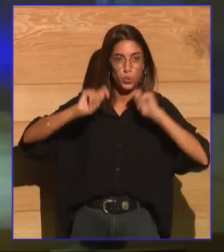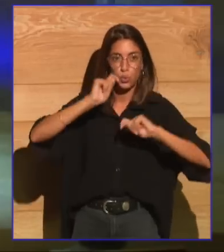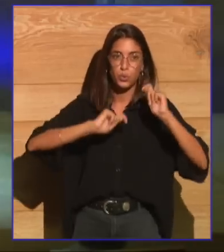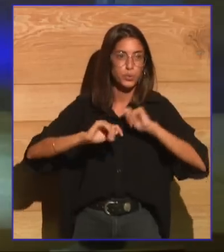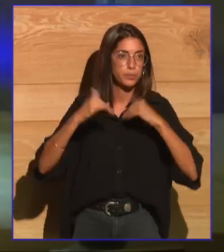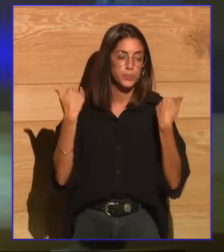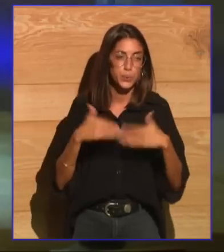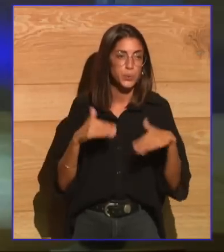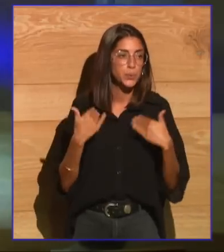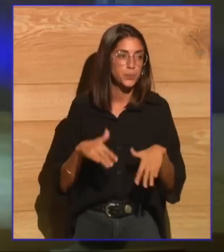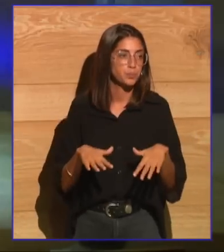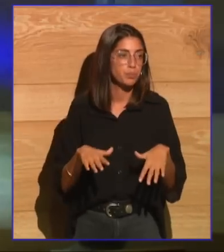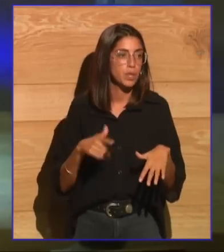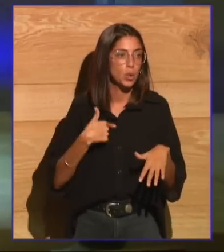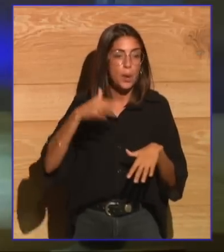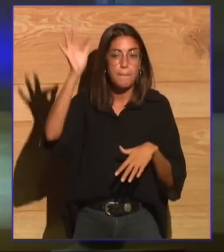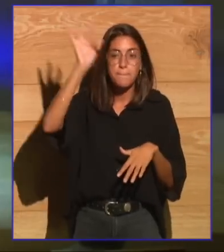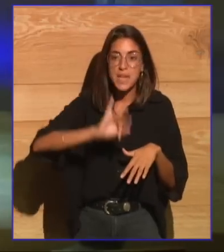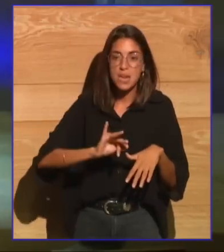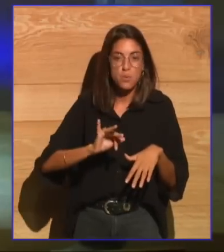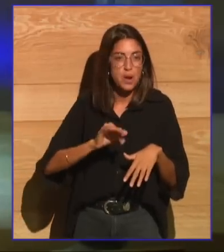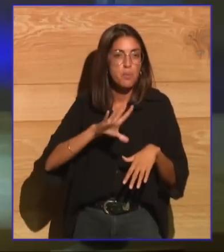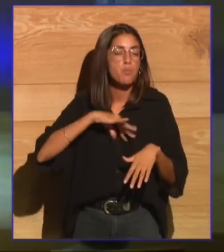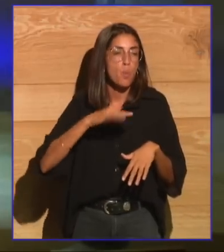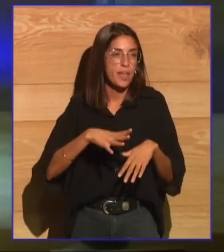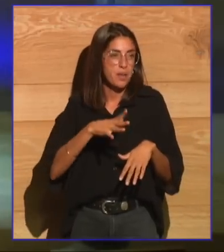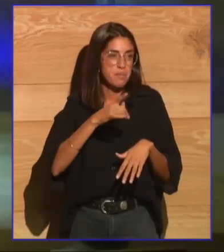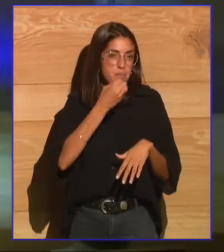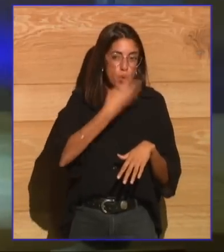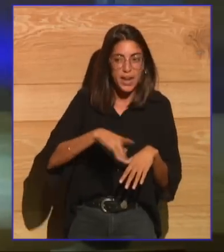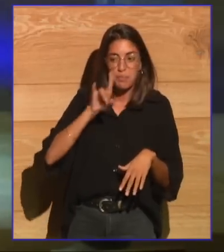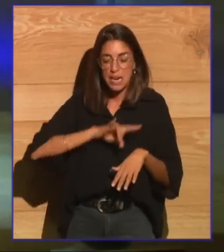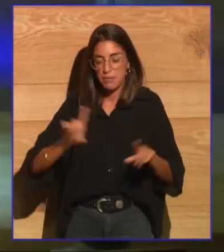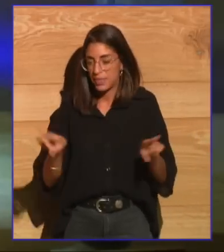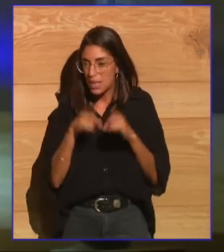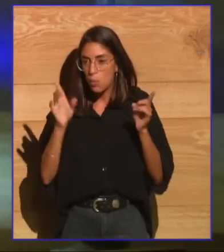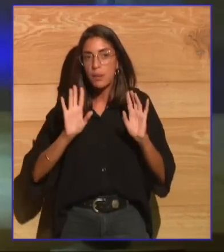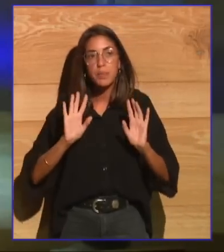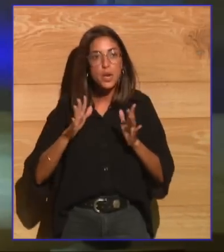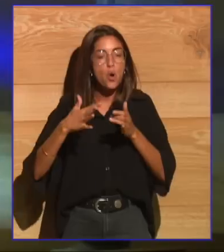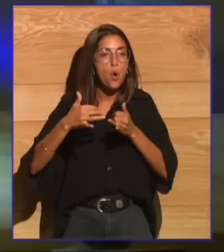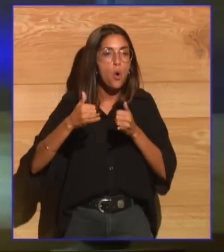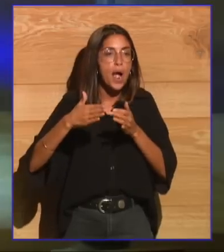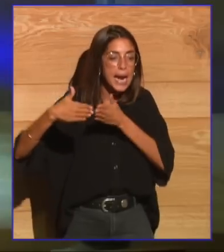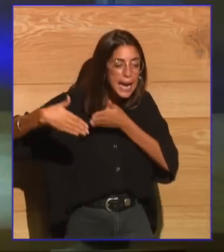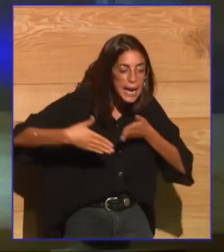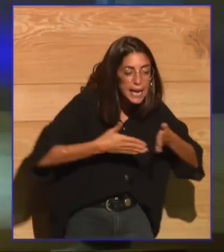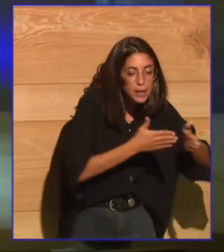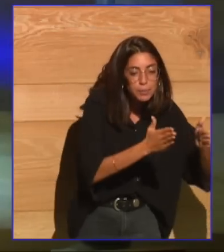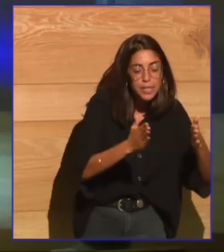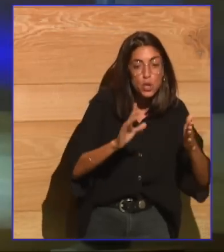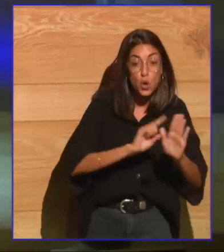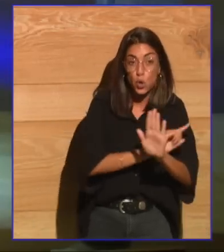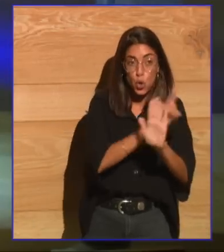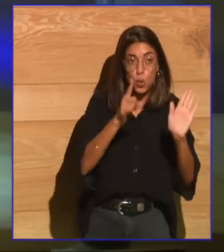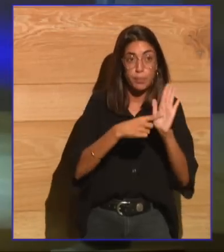es la película 'todos podrá aparecer lo que sea pero llegar a hacer todo ese camino ver toda esa película solo para poder